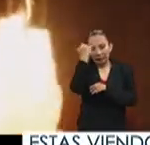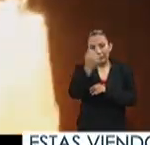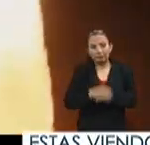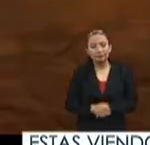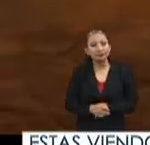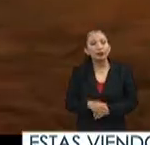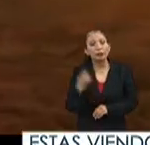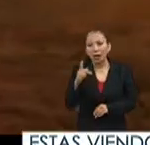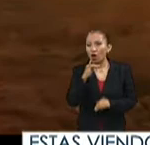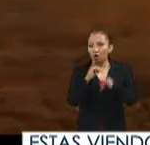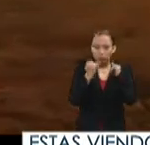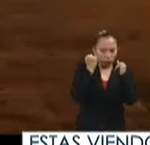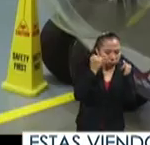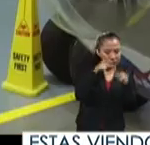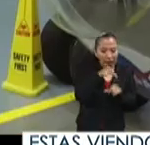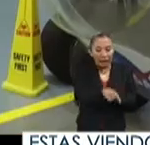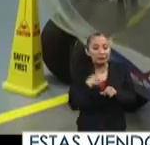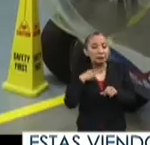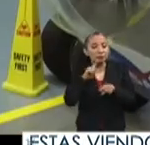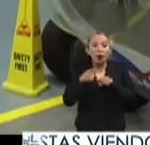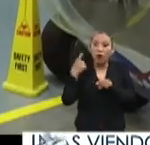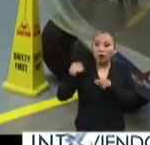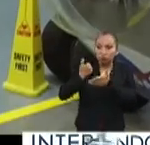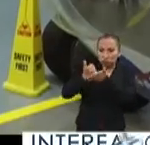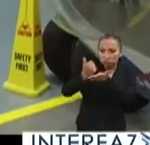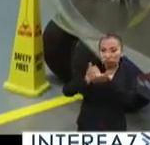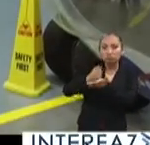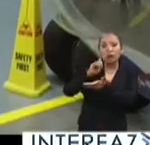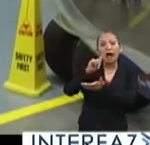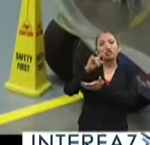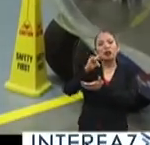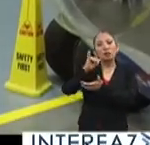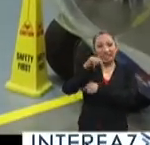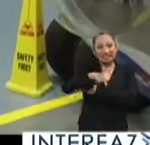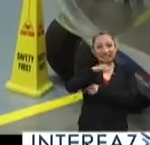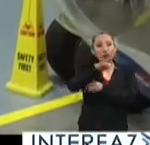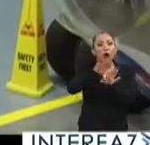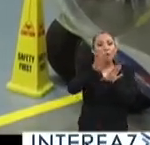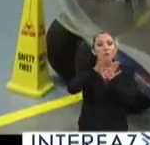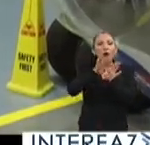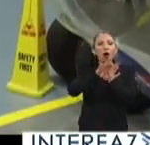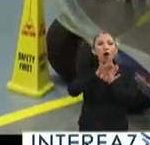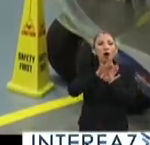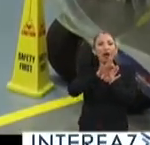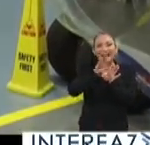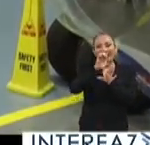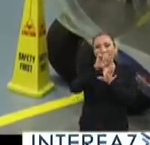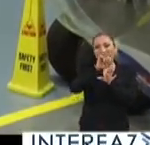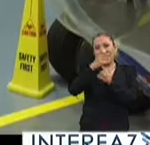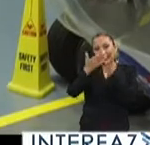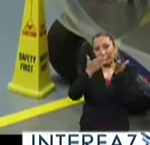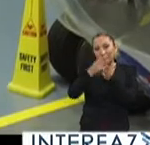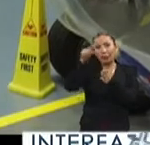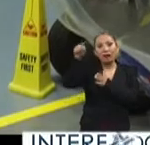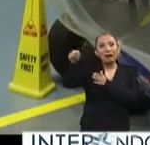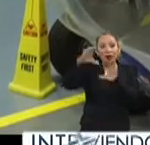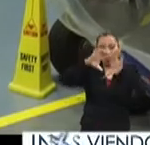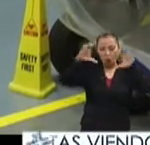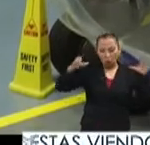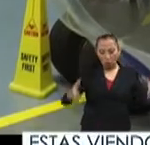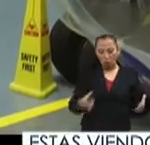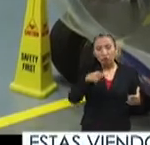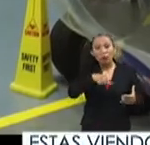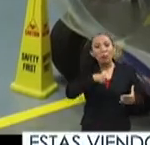pues. Pero toda la idea es asistir a astronautas. Si te fijas, este es como un Space RV, ¿no? Que lo llaman. La idea es de que tú